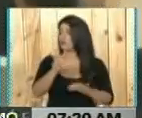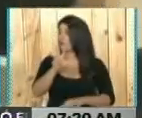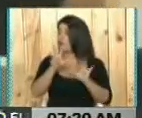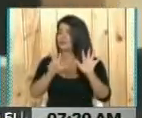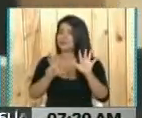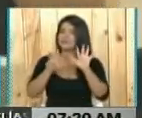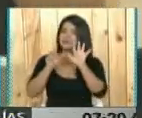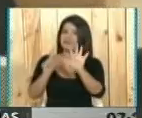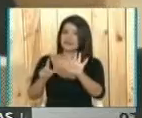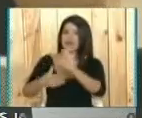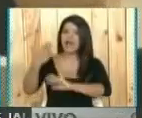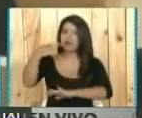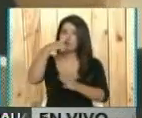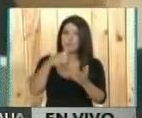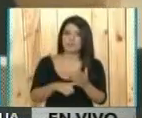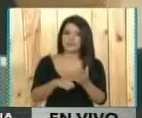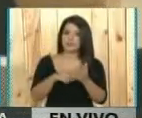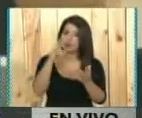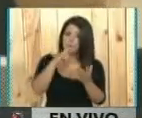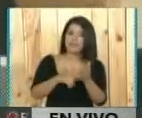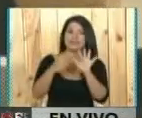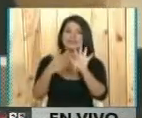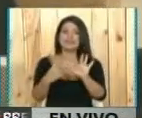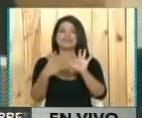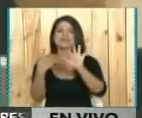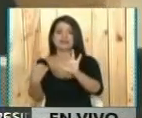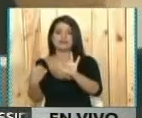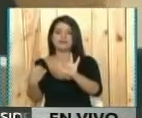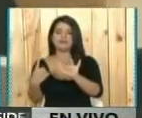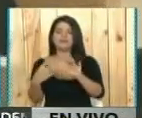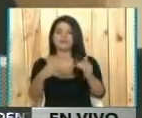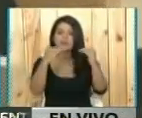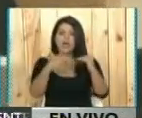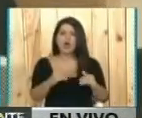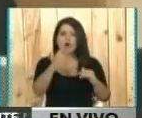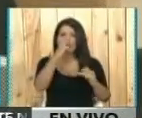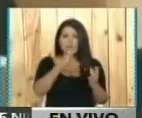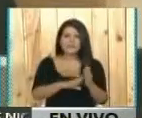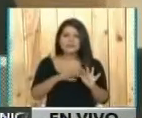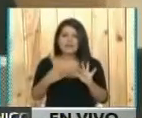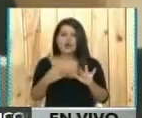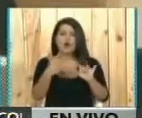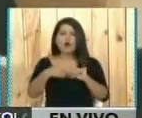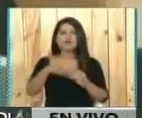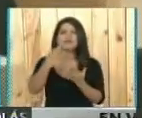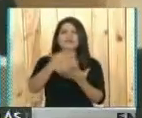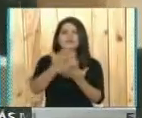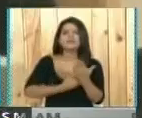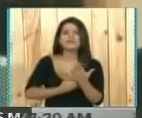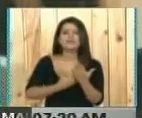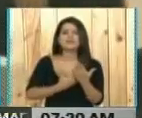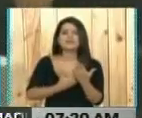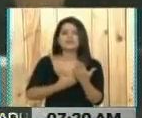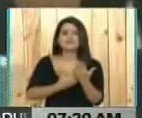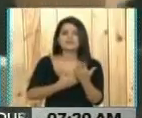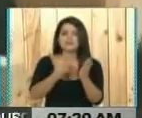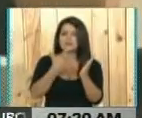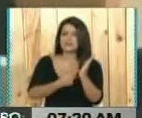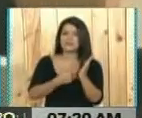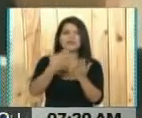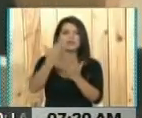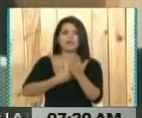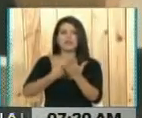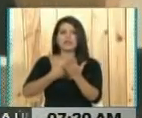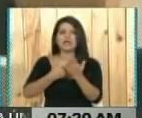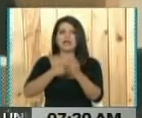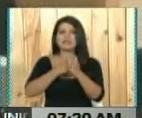886 del 2016, la del 910 del 2016, donde anula la